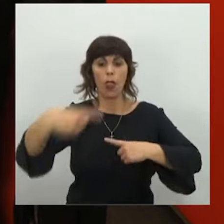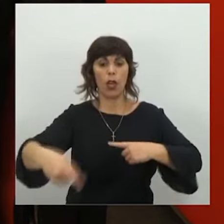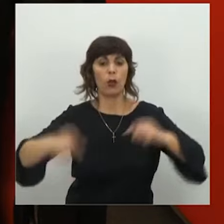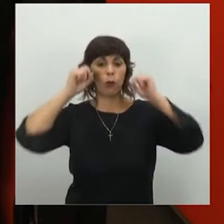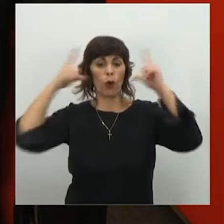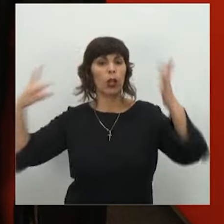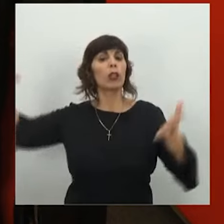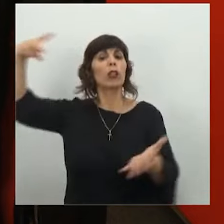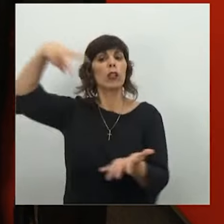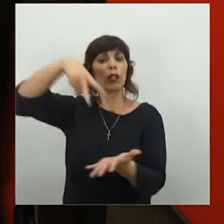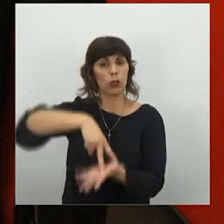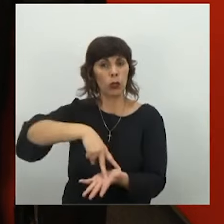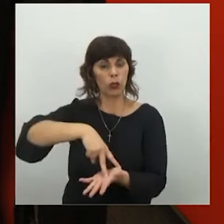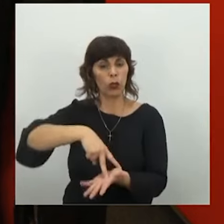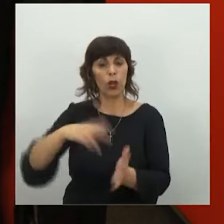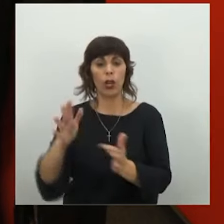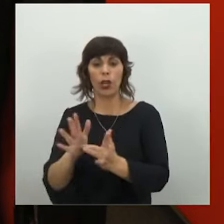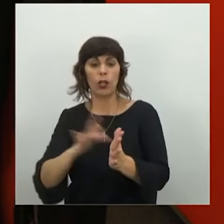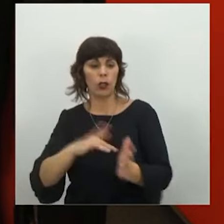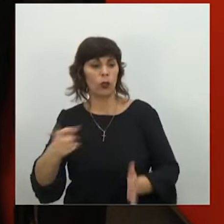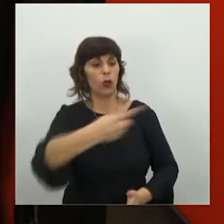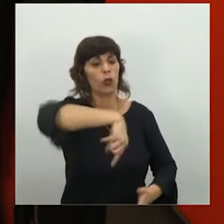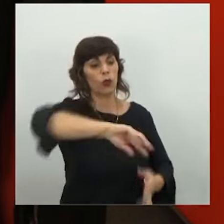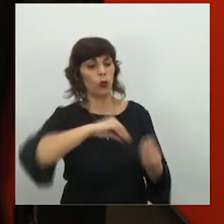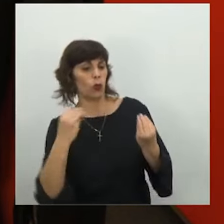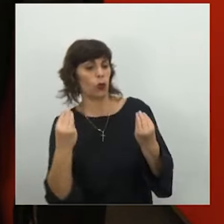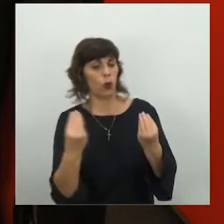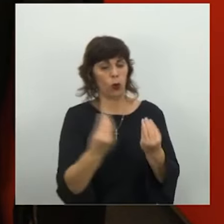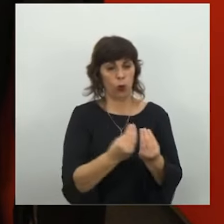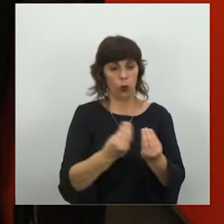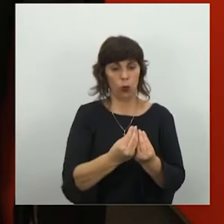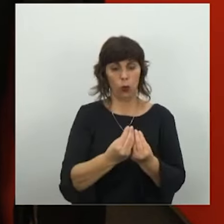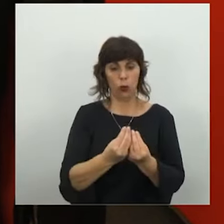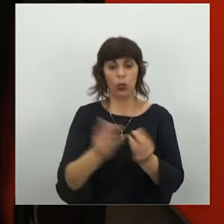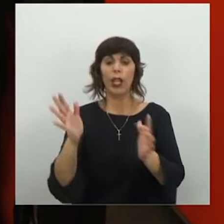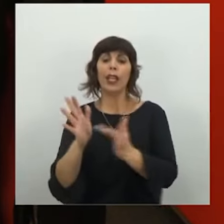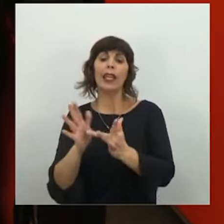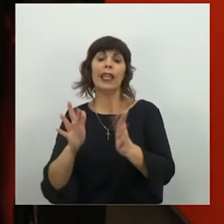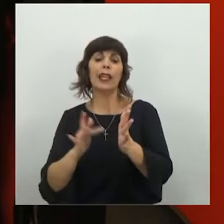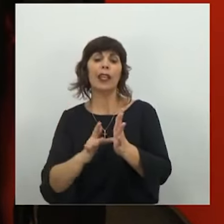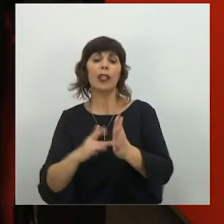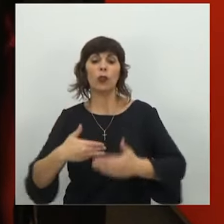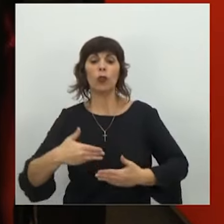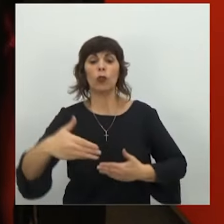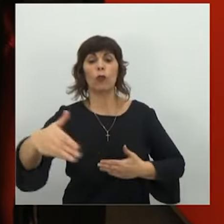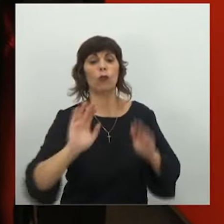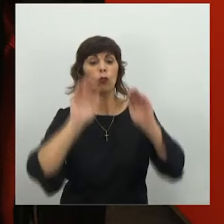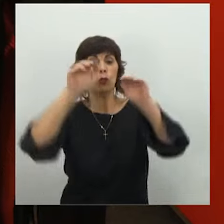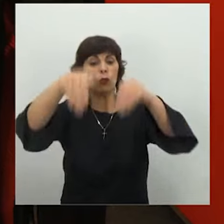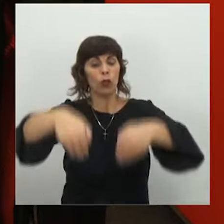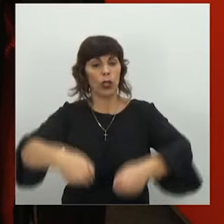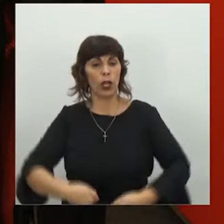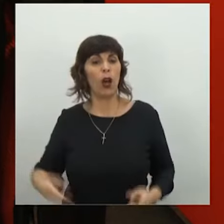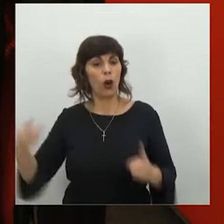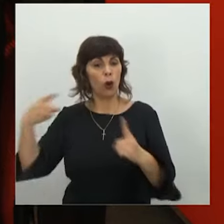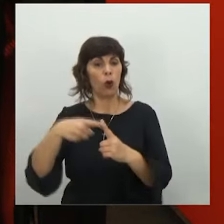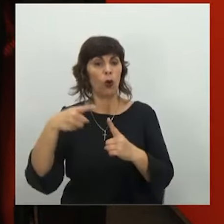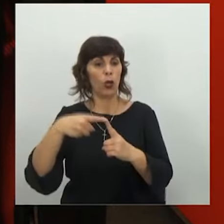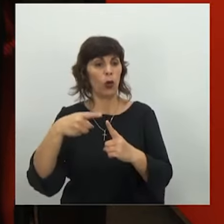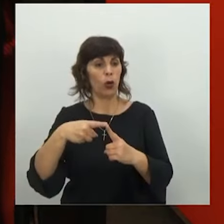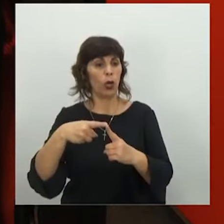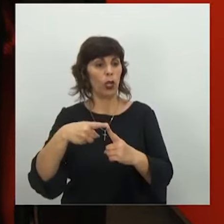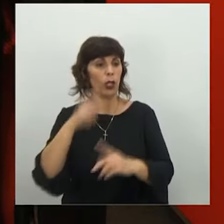está con nosotros, Él regresará para juzgar a los vivos y a los muertos. Y